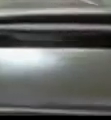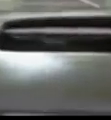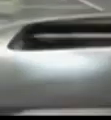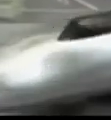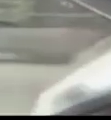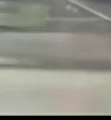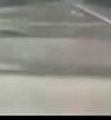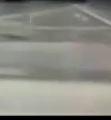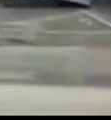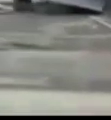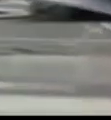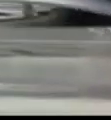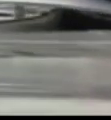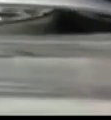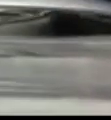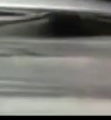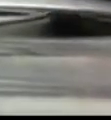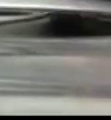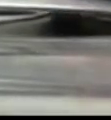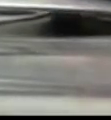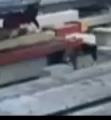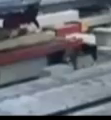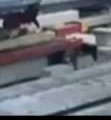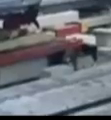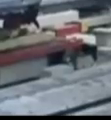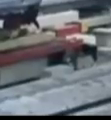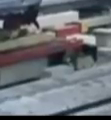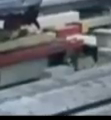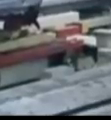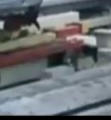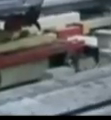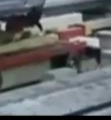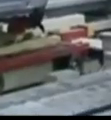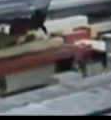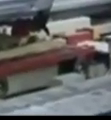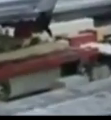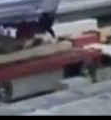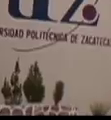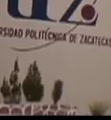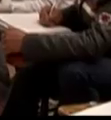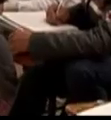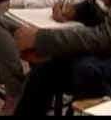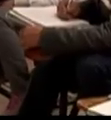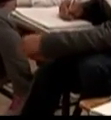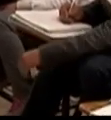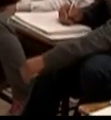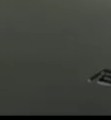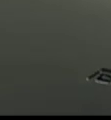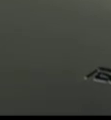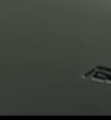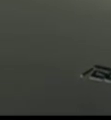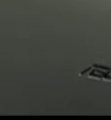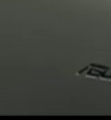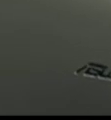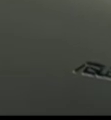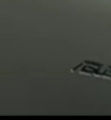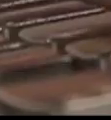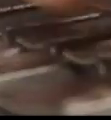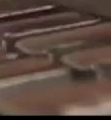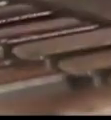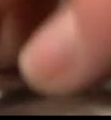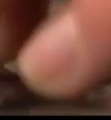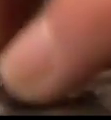Hoy, 22 de noviembre, en Interfaz, la Agencia Informativa de Educación de México viajó hasta Fresnillo para conocer el